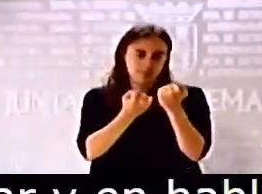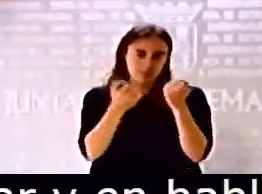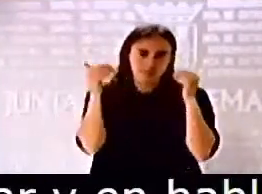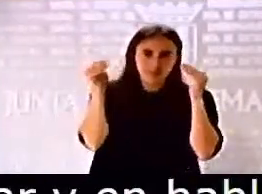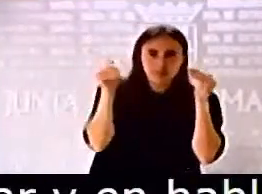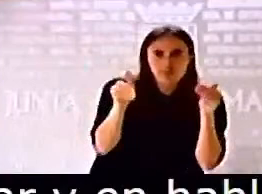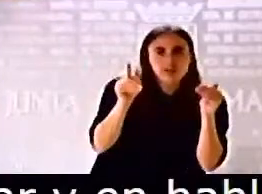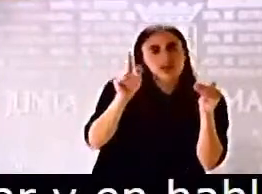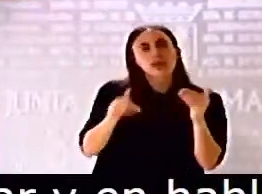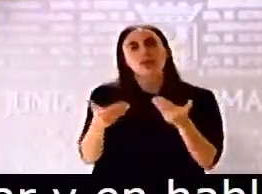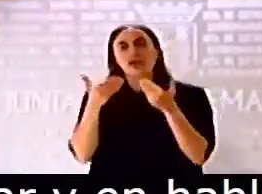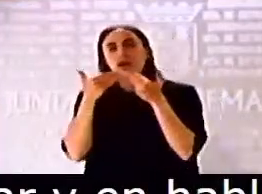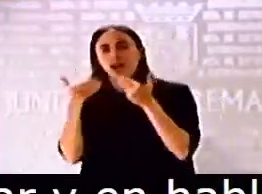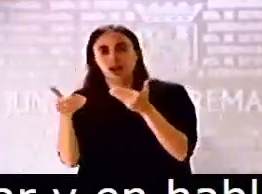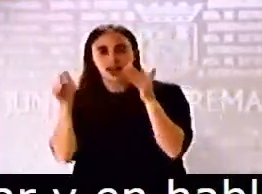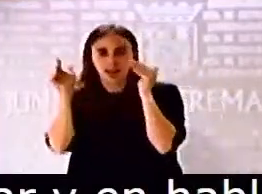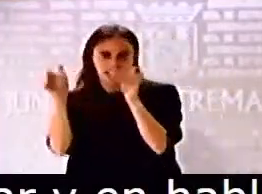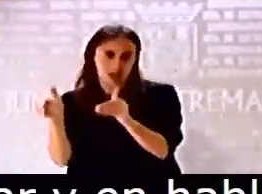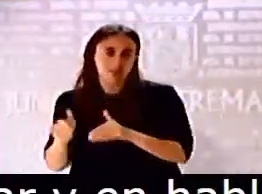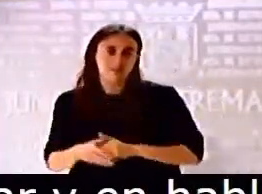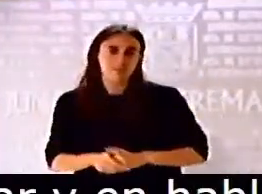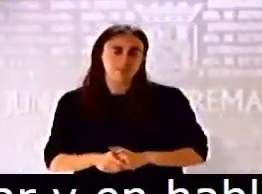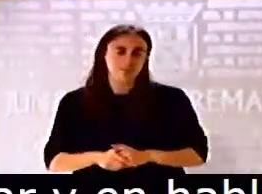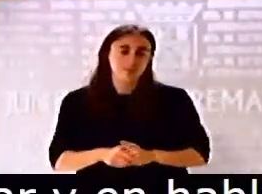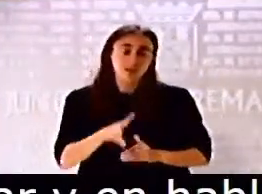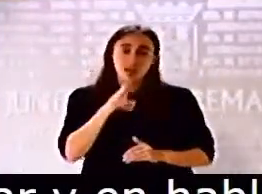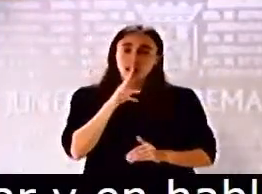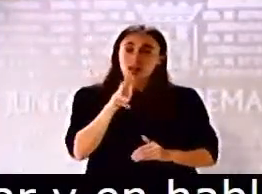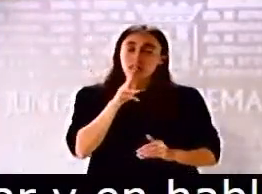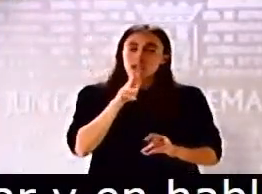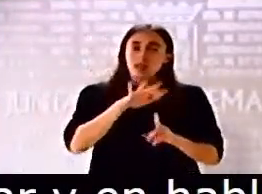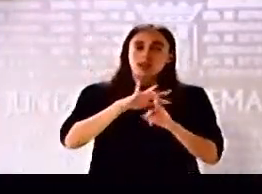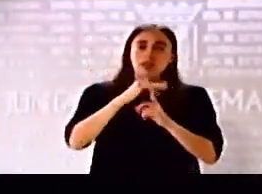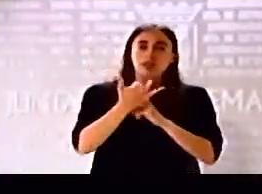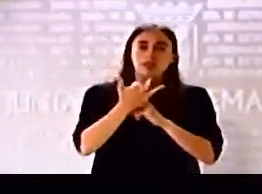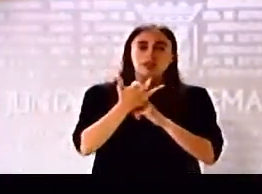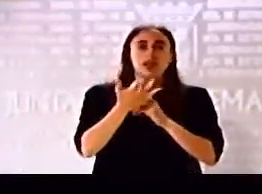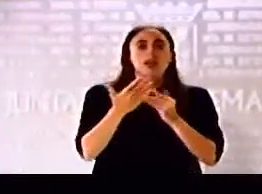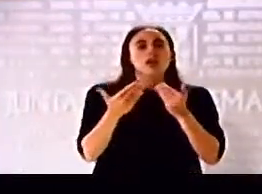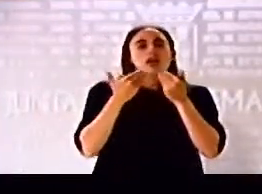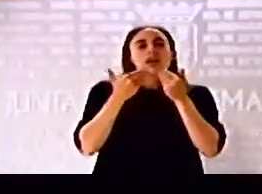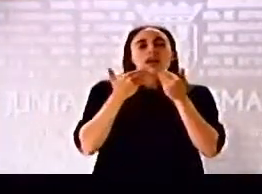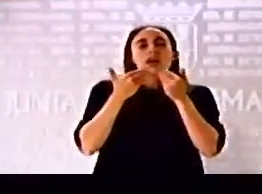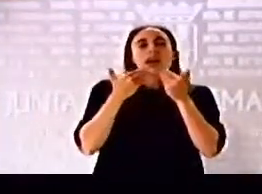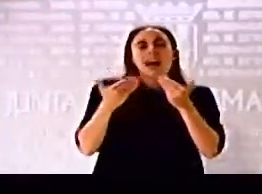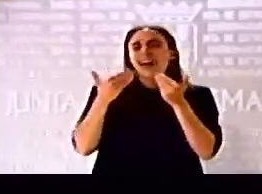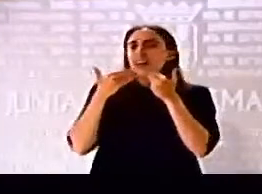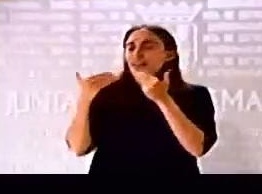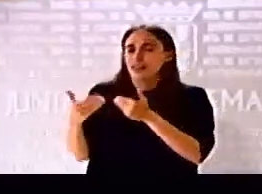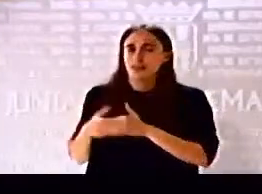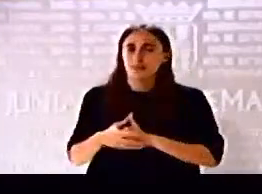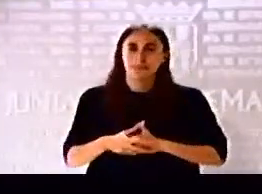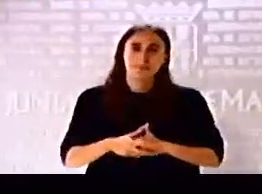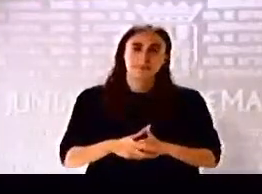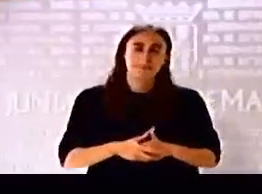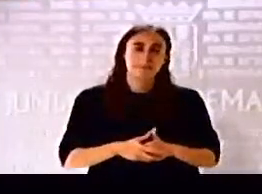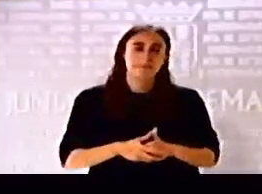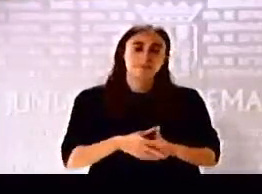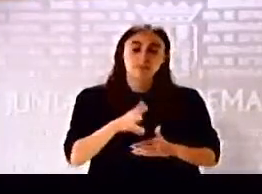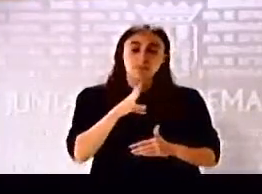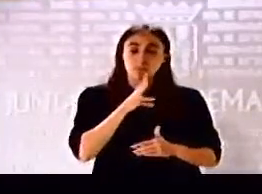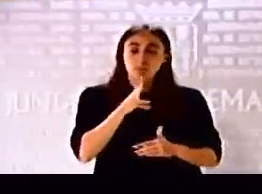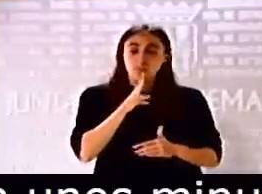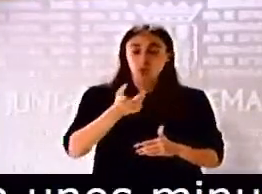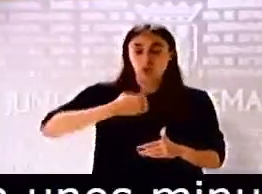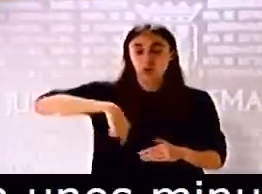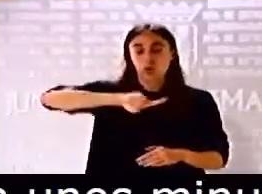en agradecer. Estamos en unos momentos de agradecimientos de lo que hemos hecho los unos